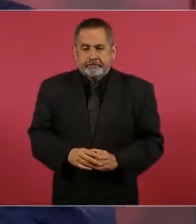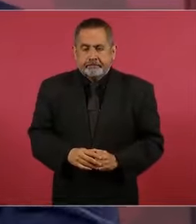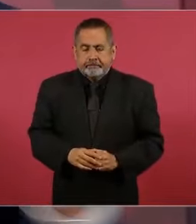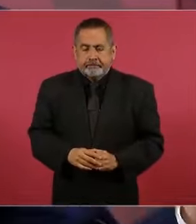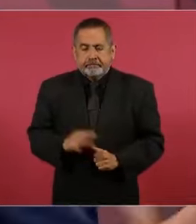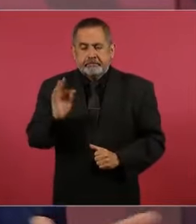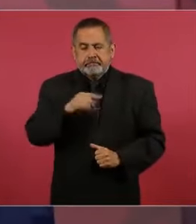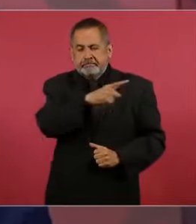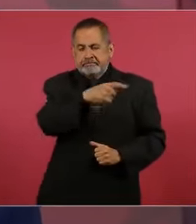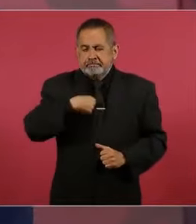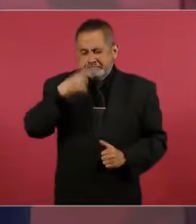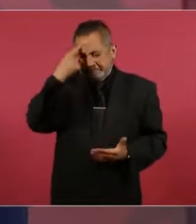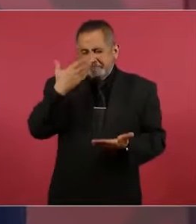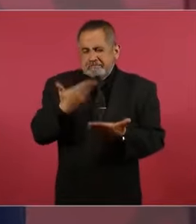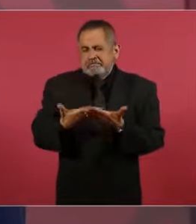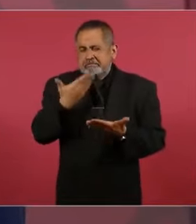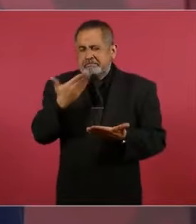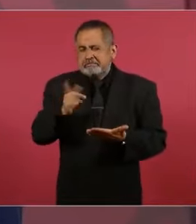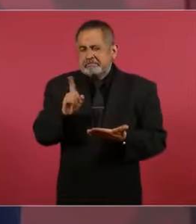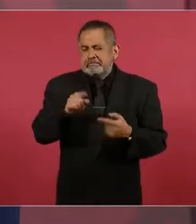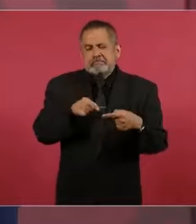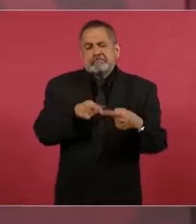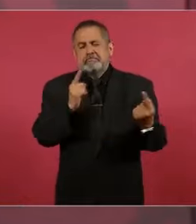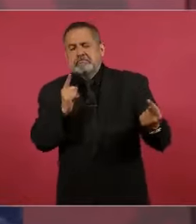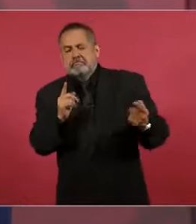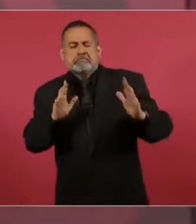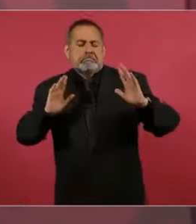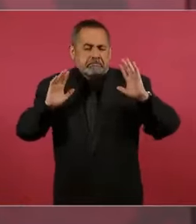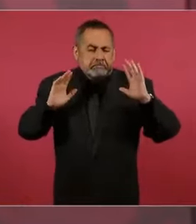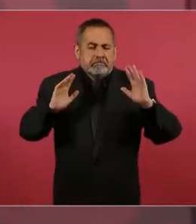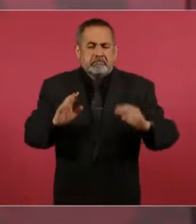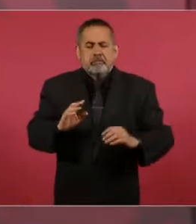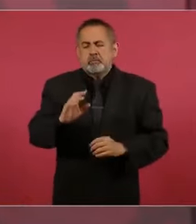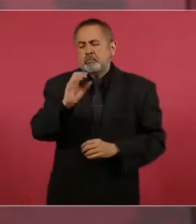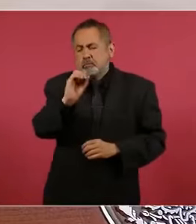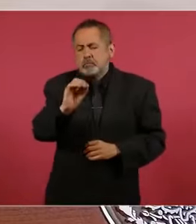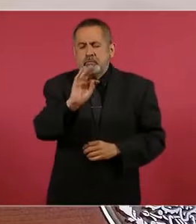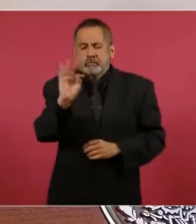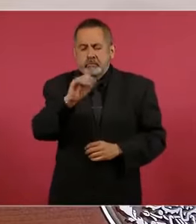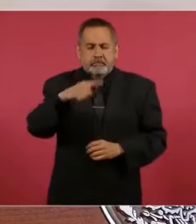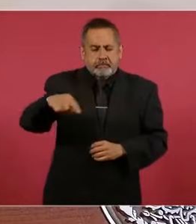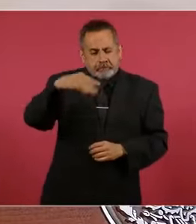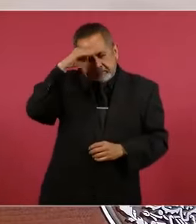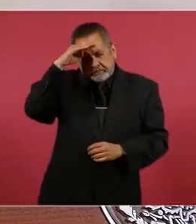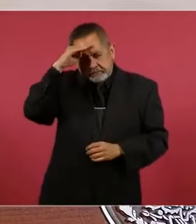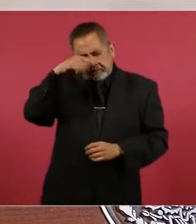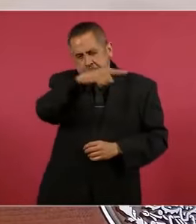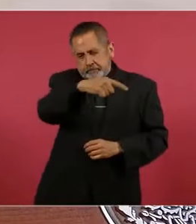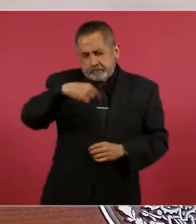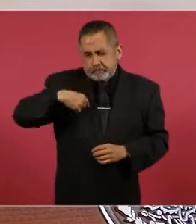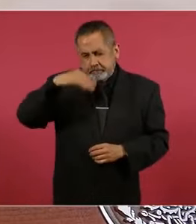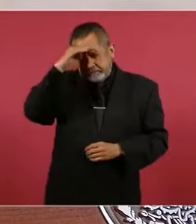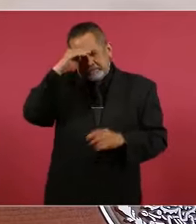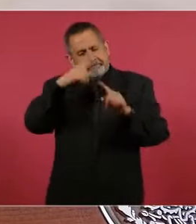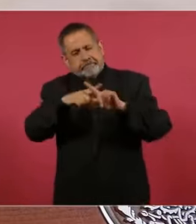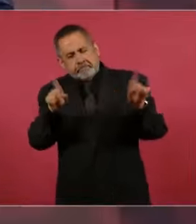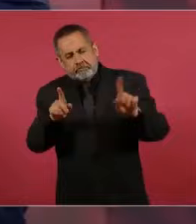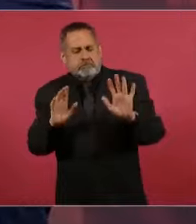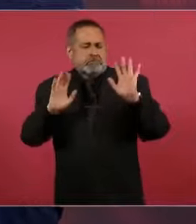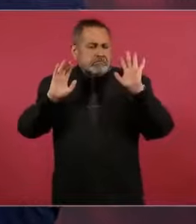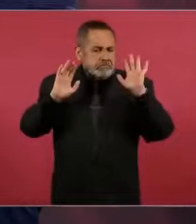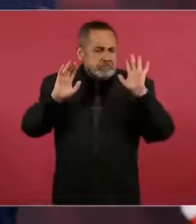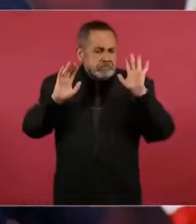no nos caigamos bien o que pensemos distintos. Eso es lo